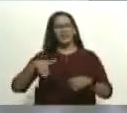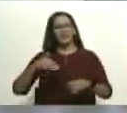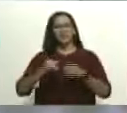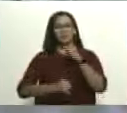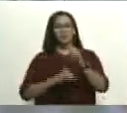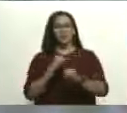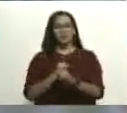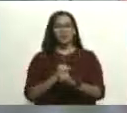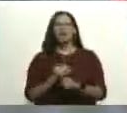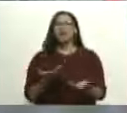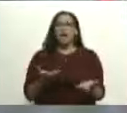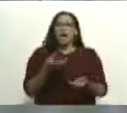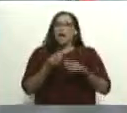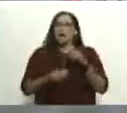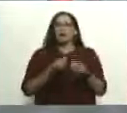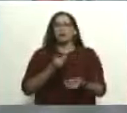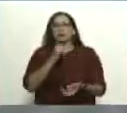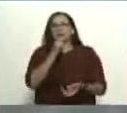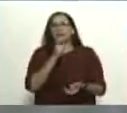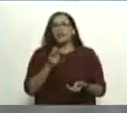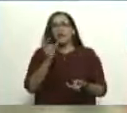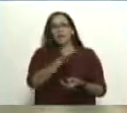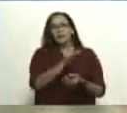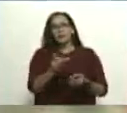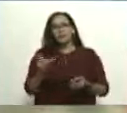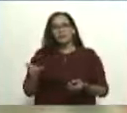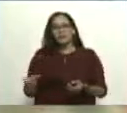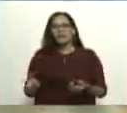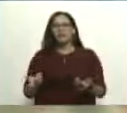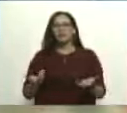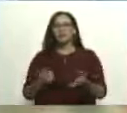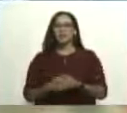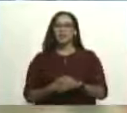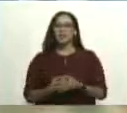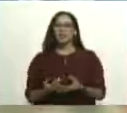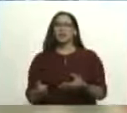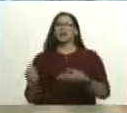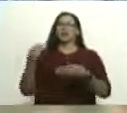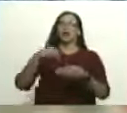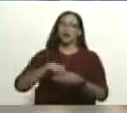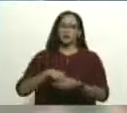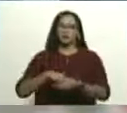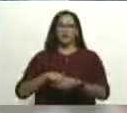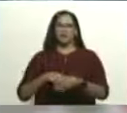internacional. Bueno, ha afectado a alguna de estas personas que aunado